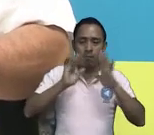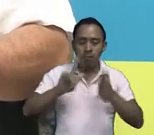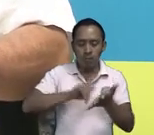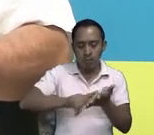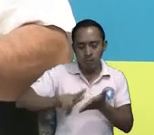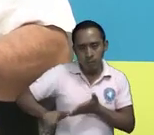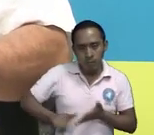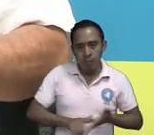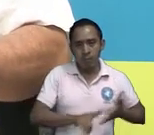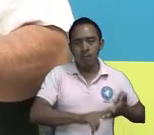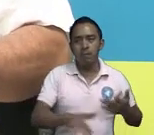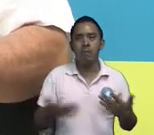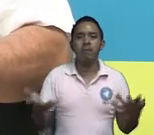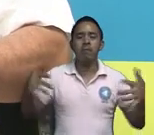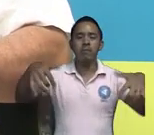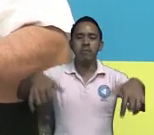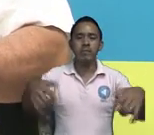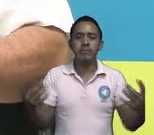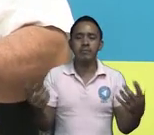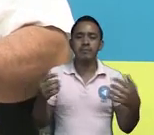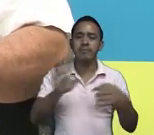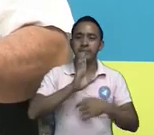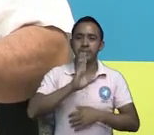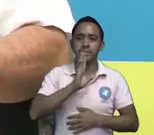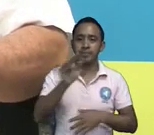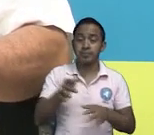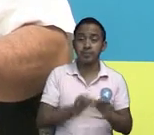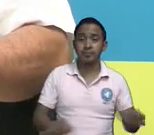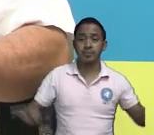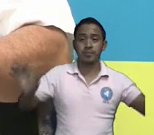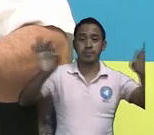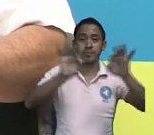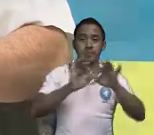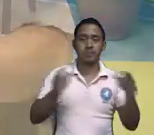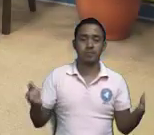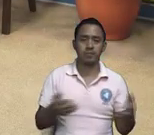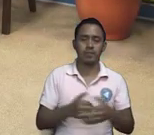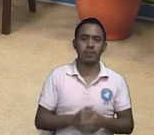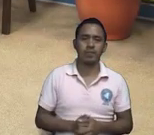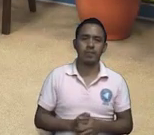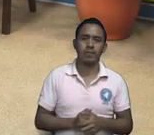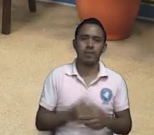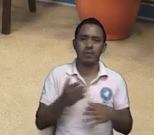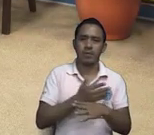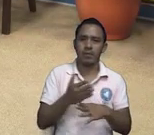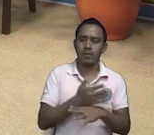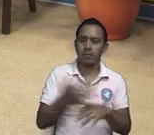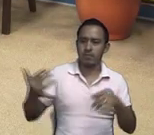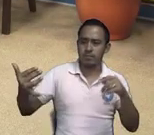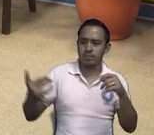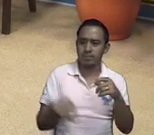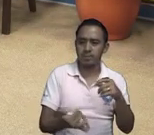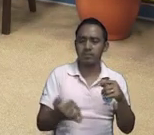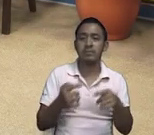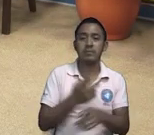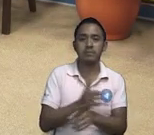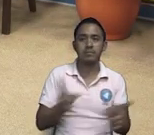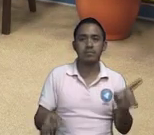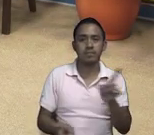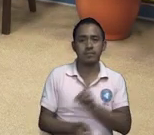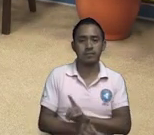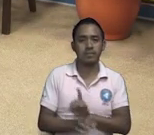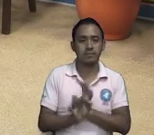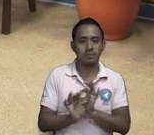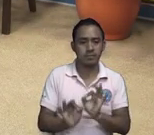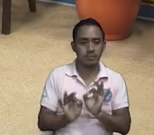niños. Ahora, hablando precisamente, usted dijo algo muy importante referente a las vacunas que tienen que ponérselas